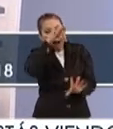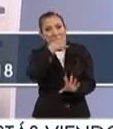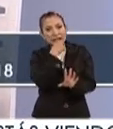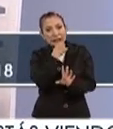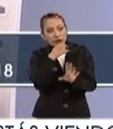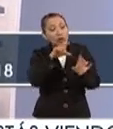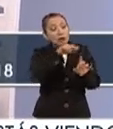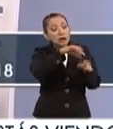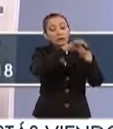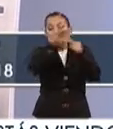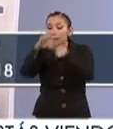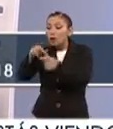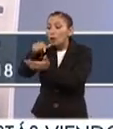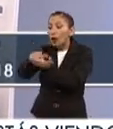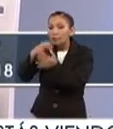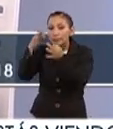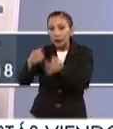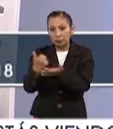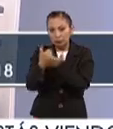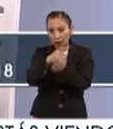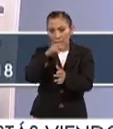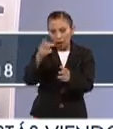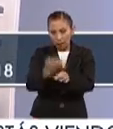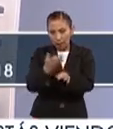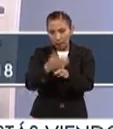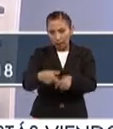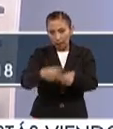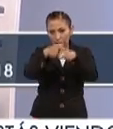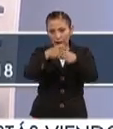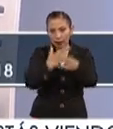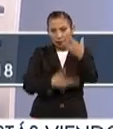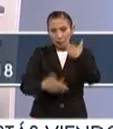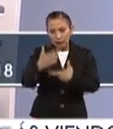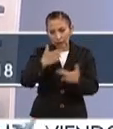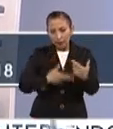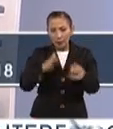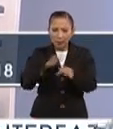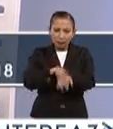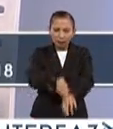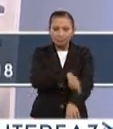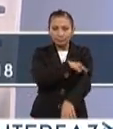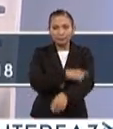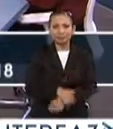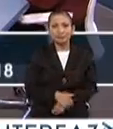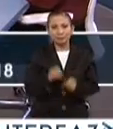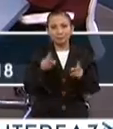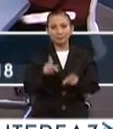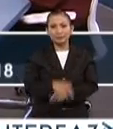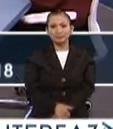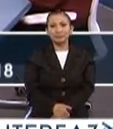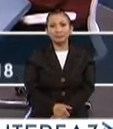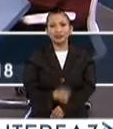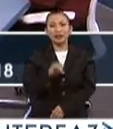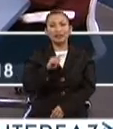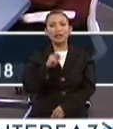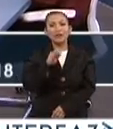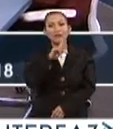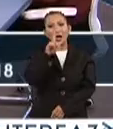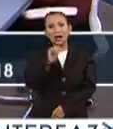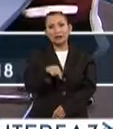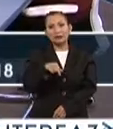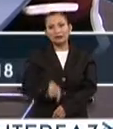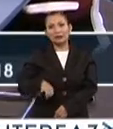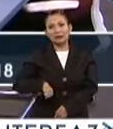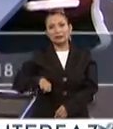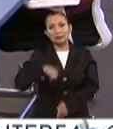cómo canalizarlos. Esto, si te parece bien, vamos a una pausa y regresando platicamos un poco de esto. Okay. Estamos en Interfaz, estamos